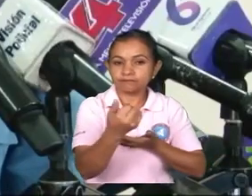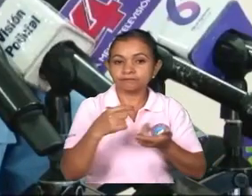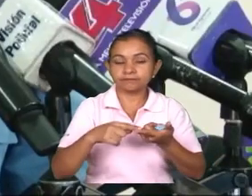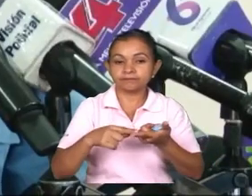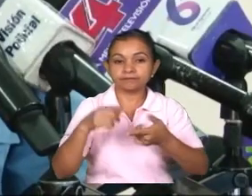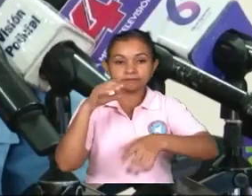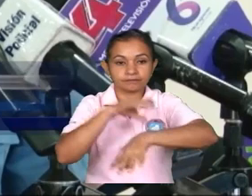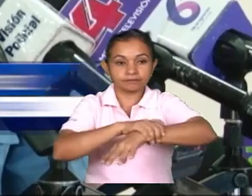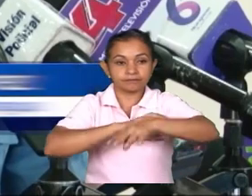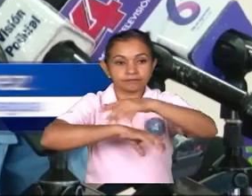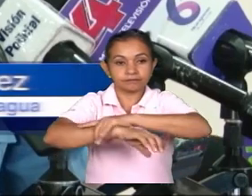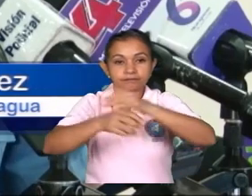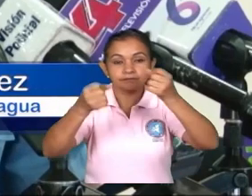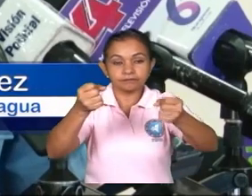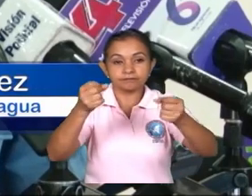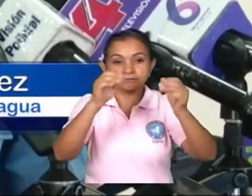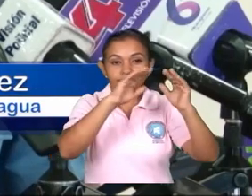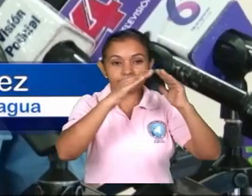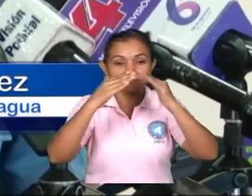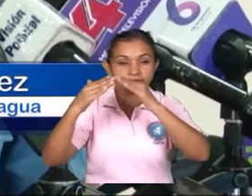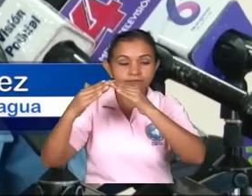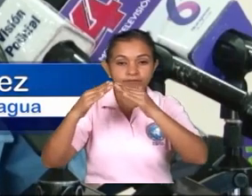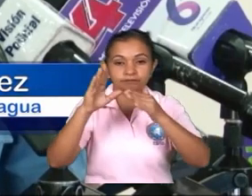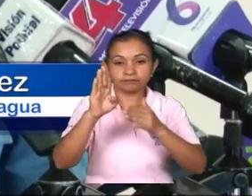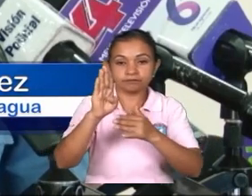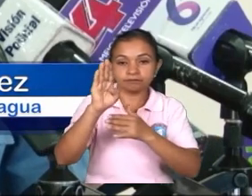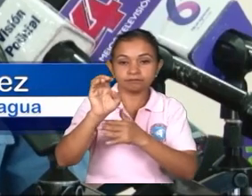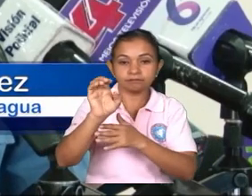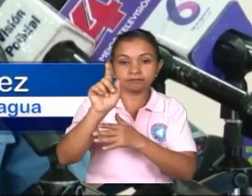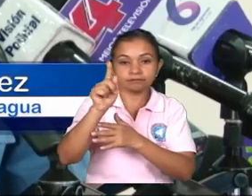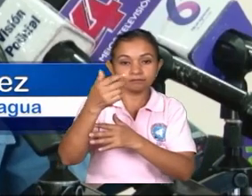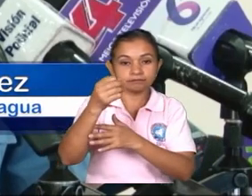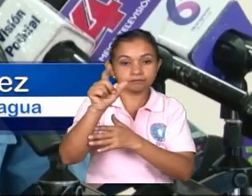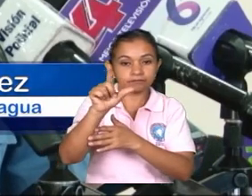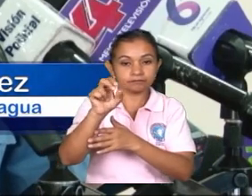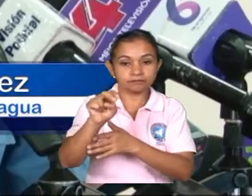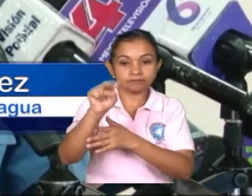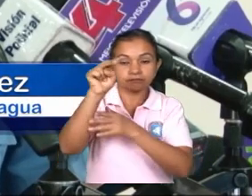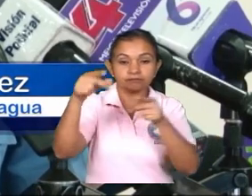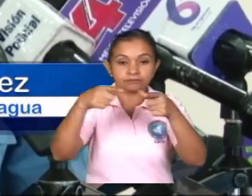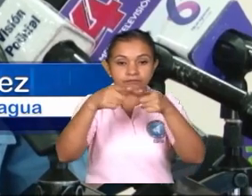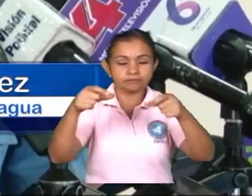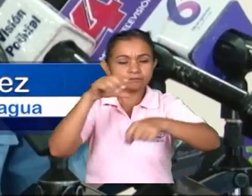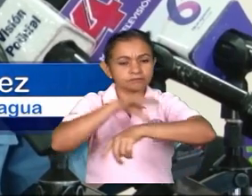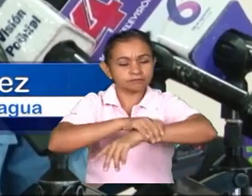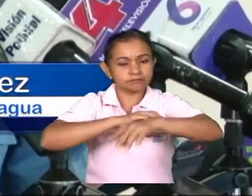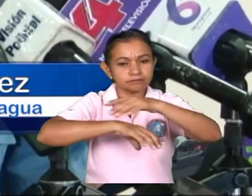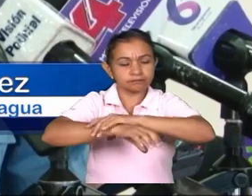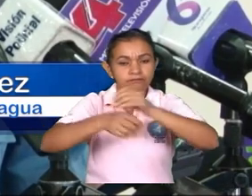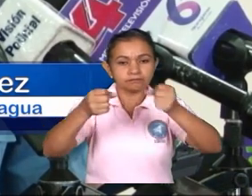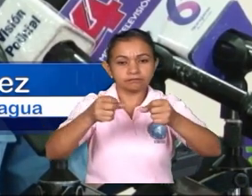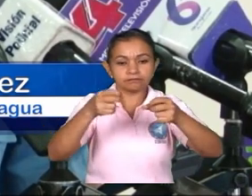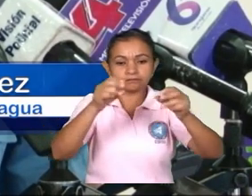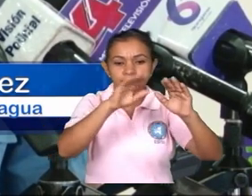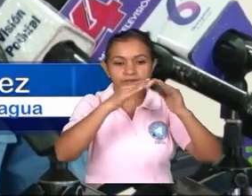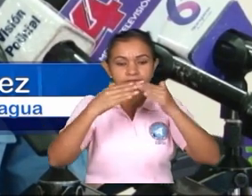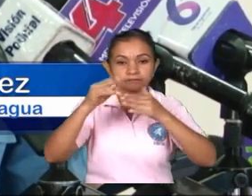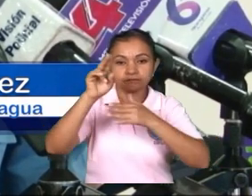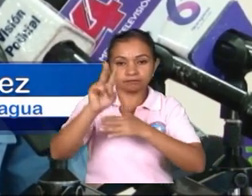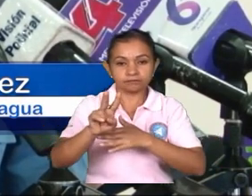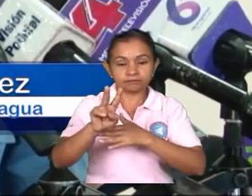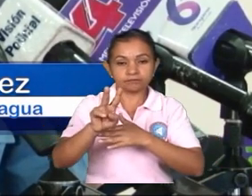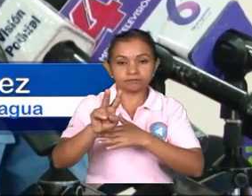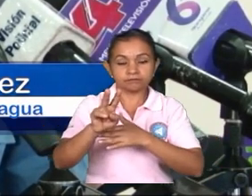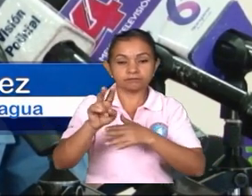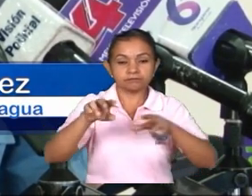Fueron capturados en el barrio de Bataola Norte, Managua. Se encuentran presos en el Distrito 2. ¿Qué se le